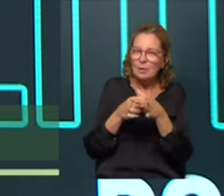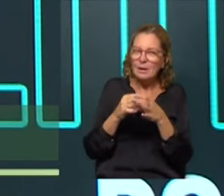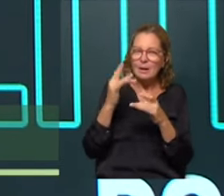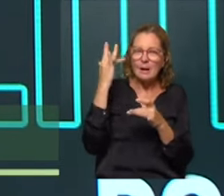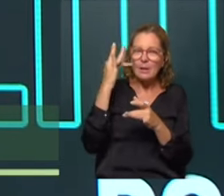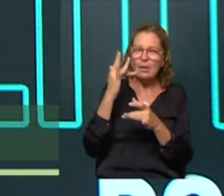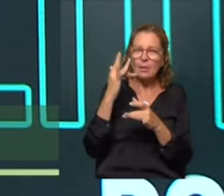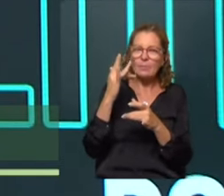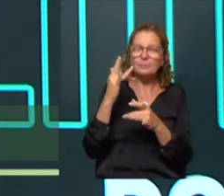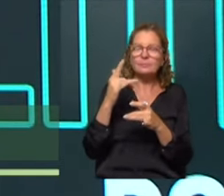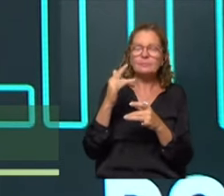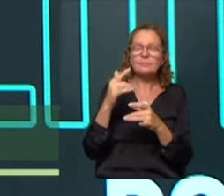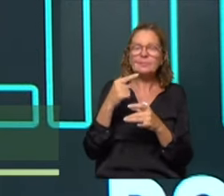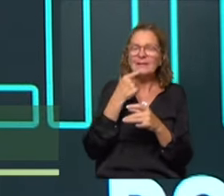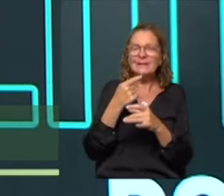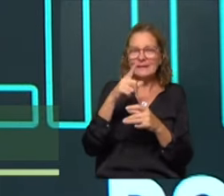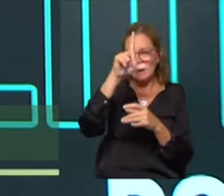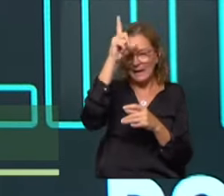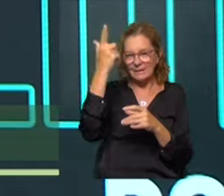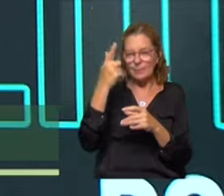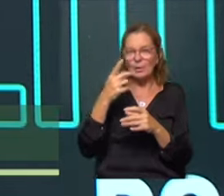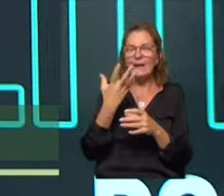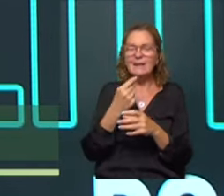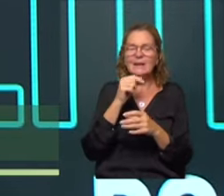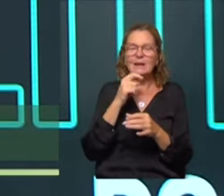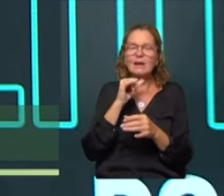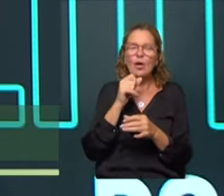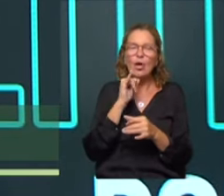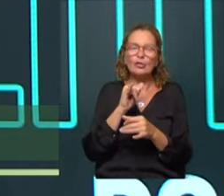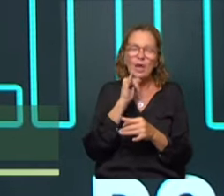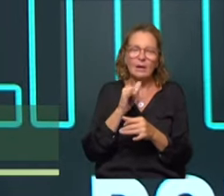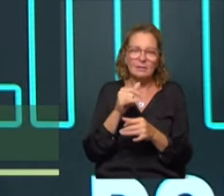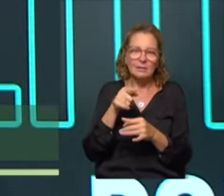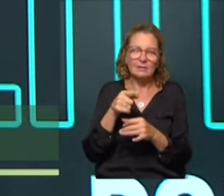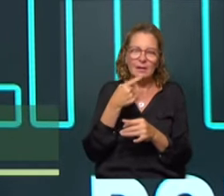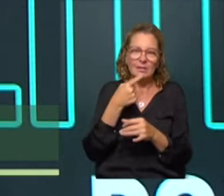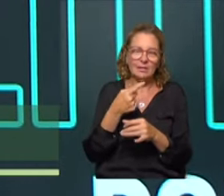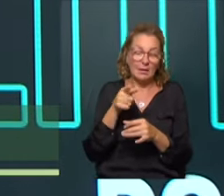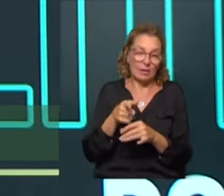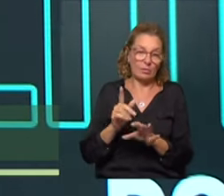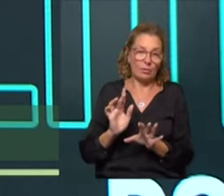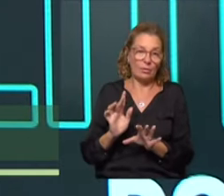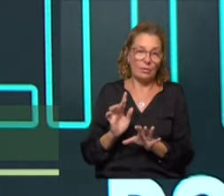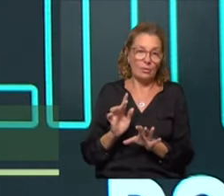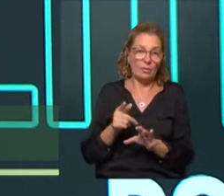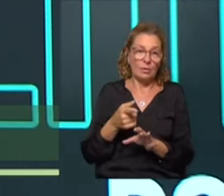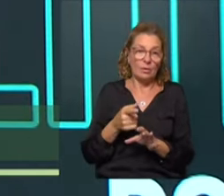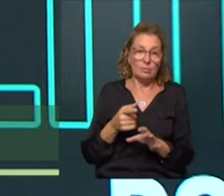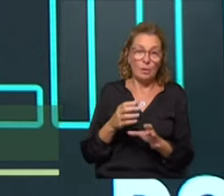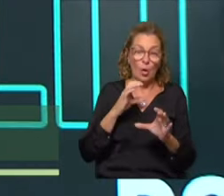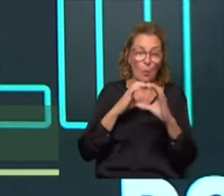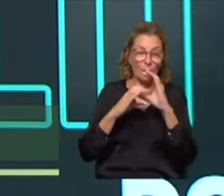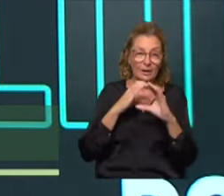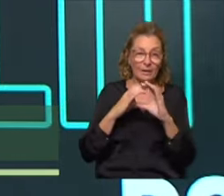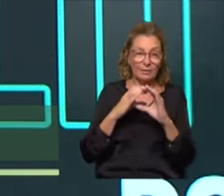un destaque sobre lo que quiere transmitir, ¿no? Y para bien, eso, digamos, es la utilidad que está teniendo con un uso comunicacional